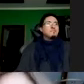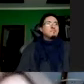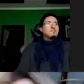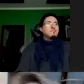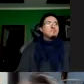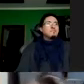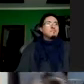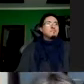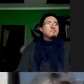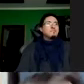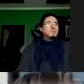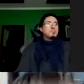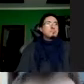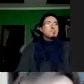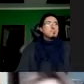sumando.